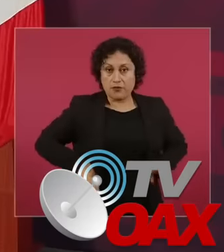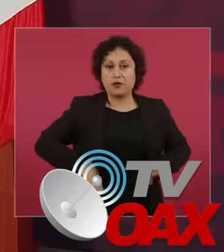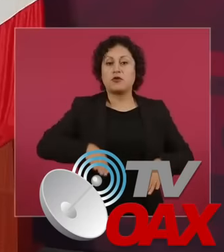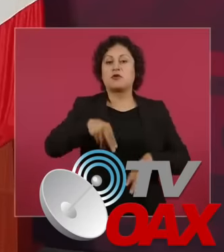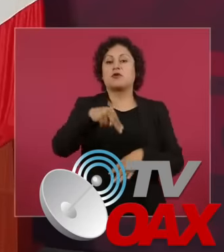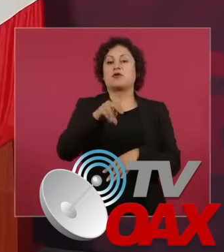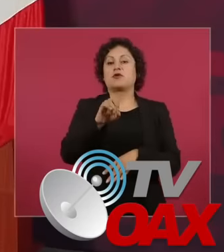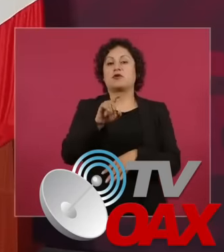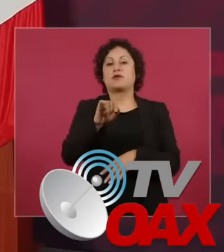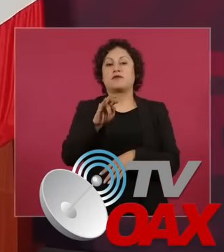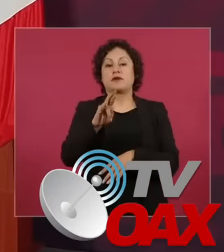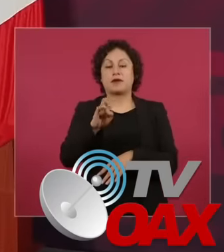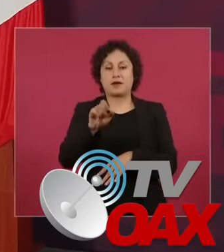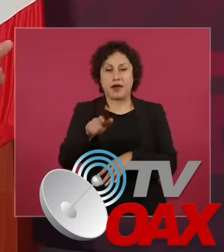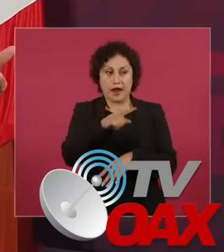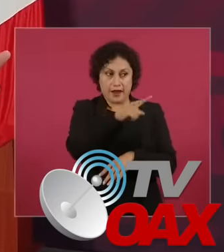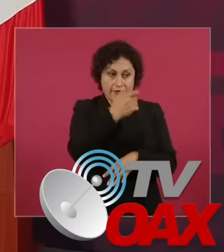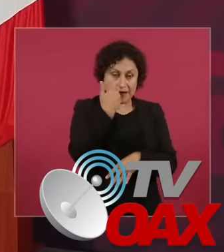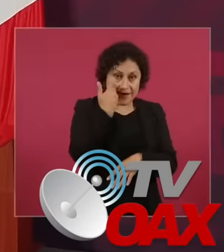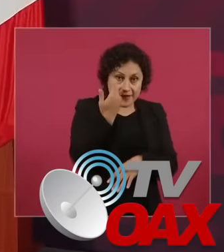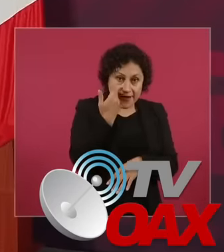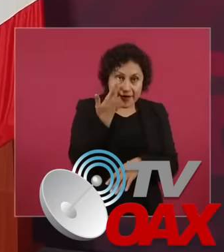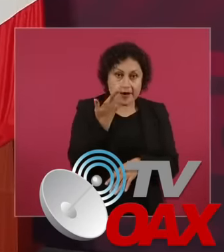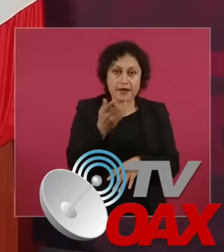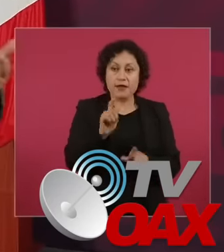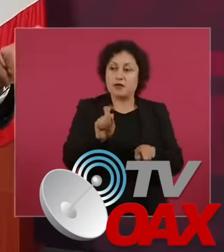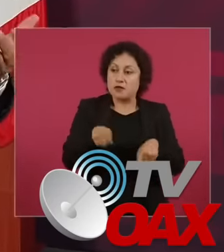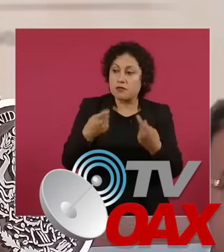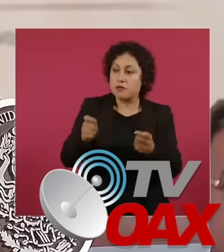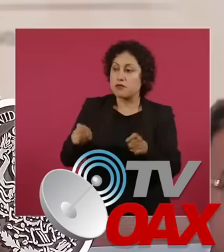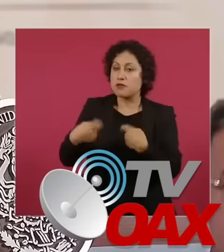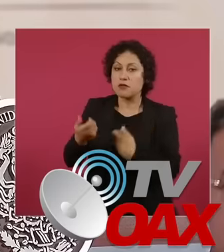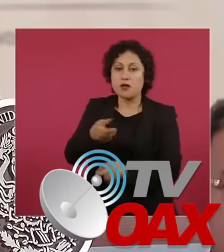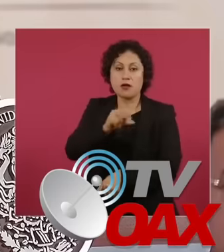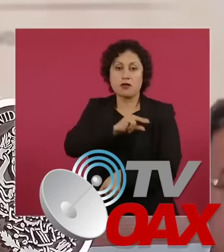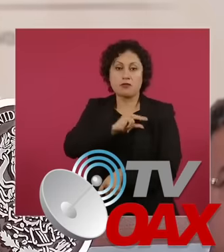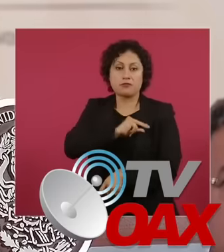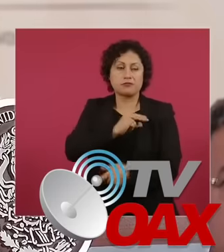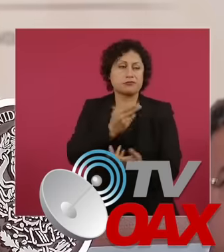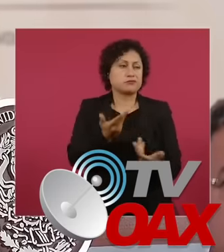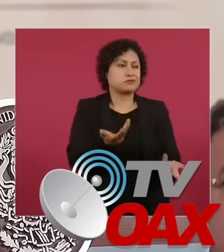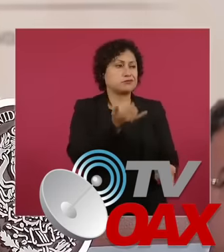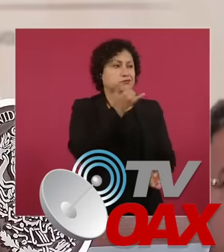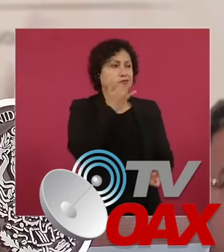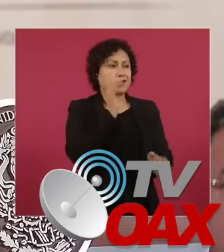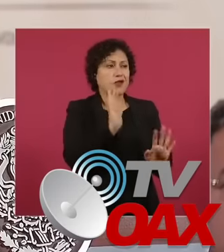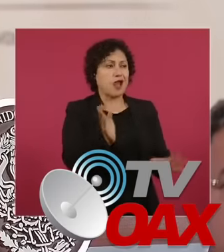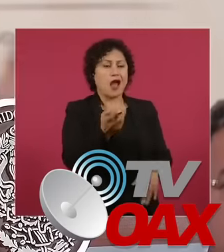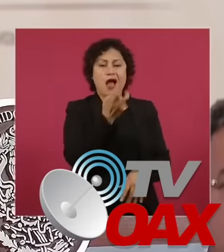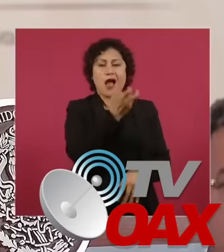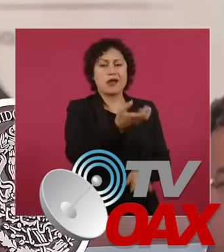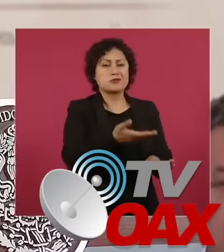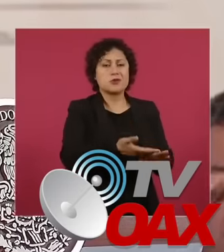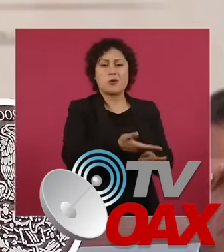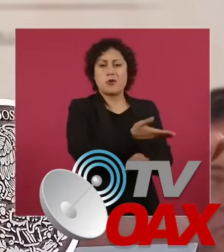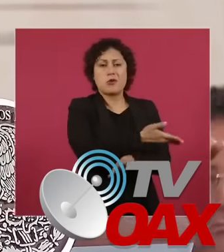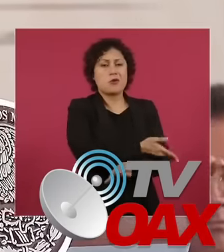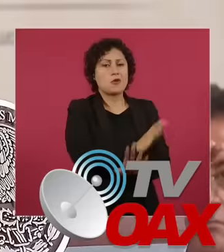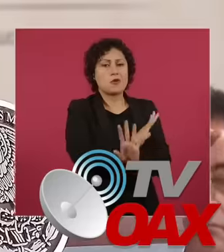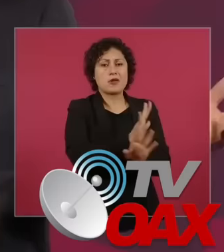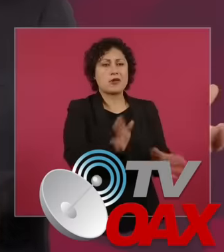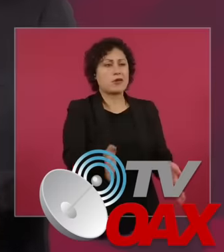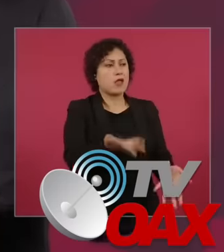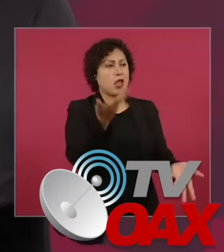que quieren privatizarlo todo, pues eso ya no funcionó. Están diciendo, ya no debe de